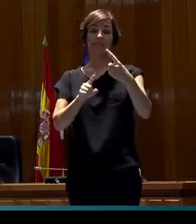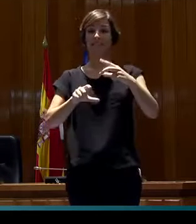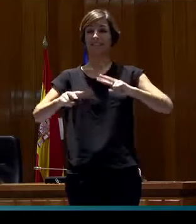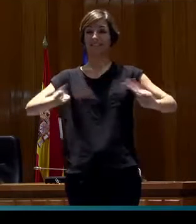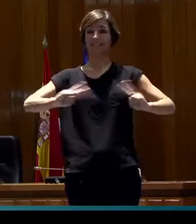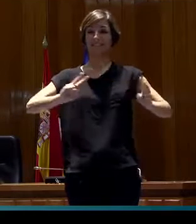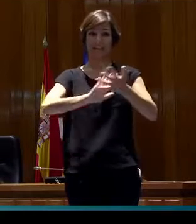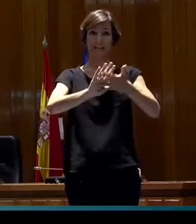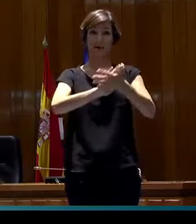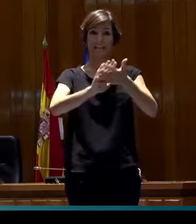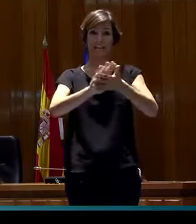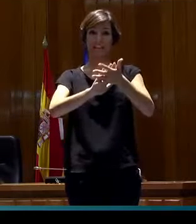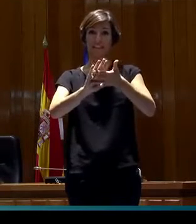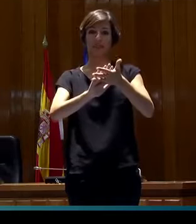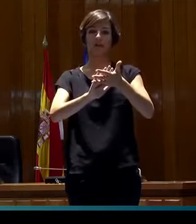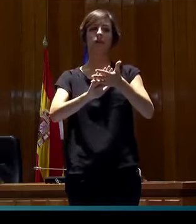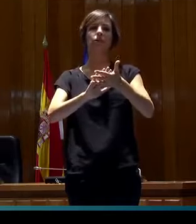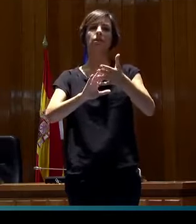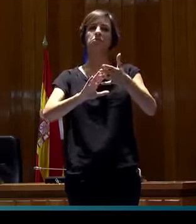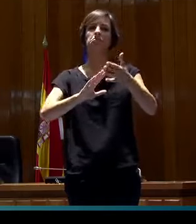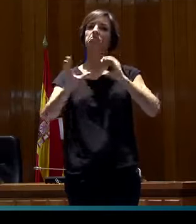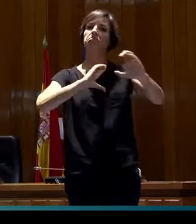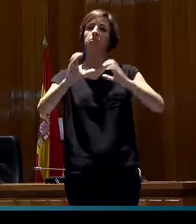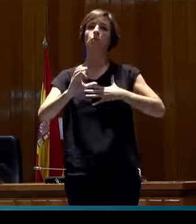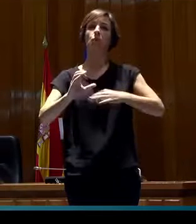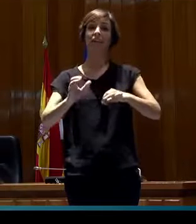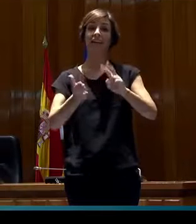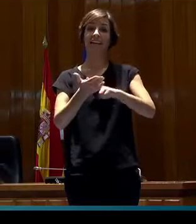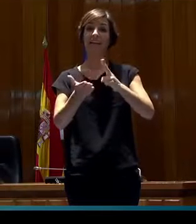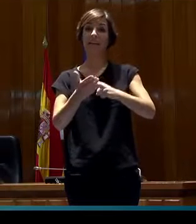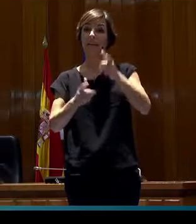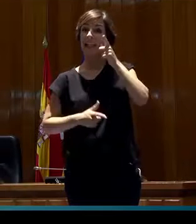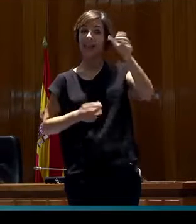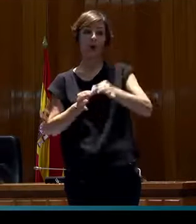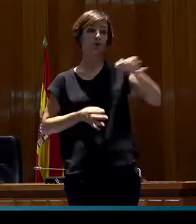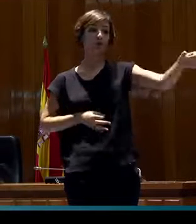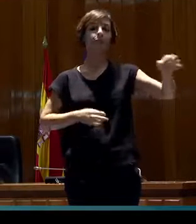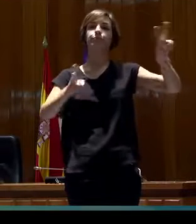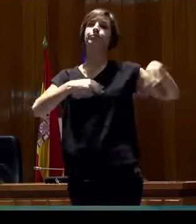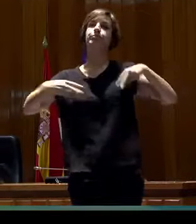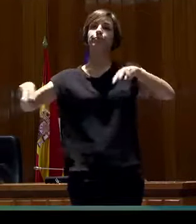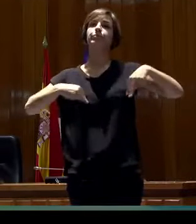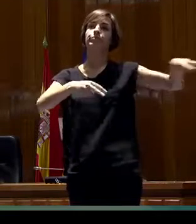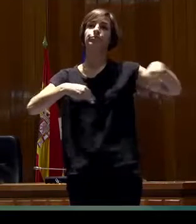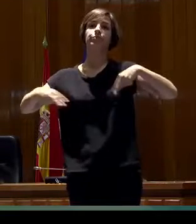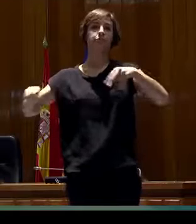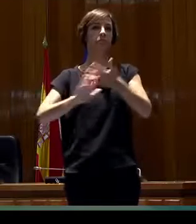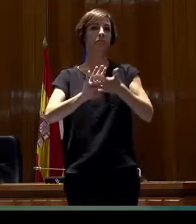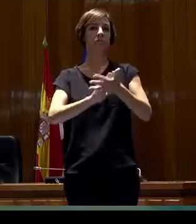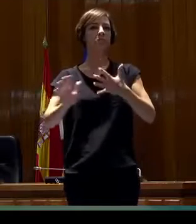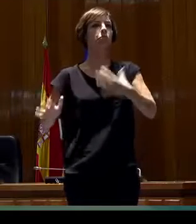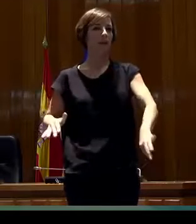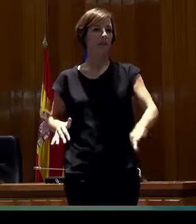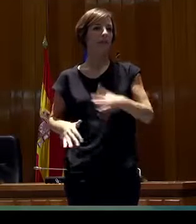interpretación en lengua de signos realizada a distancia por un intérprete. Por tanto, estamos hablando de favorecer